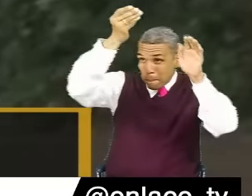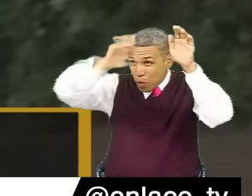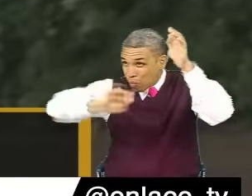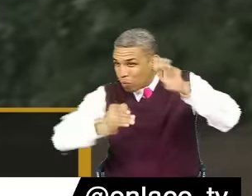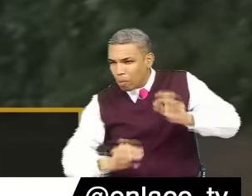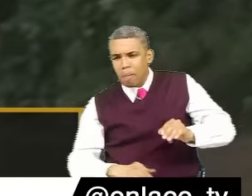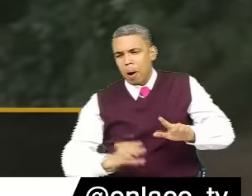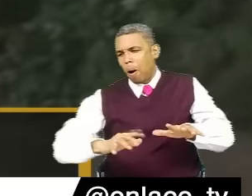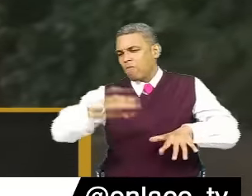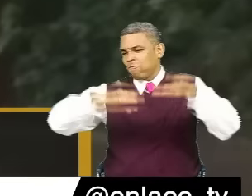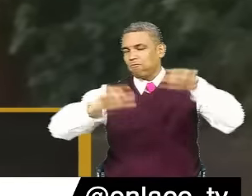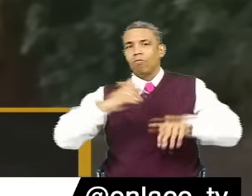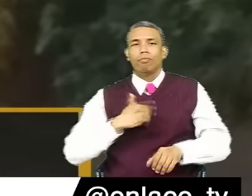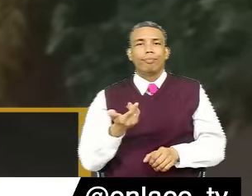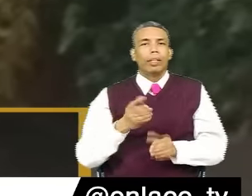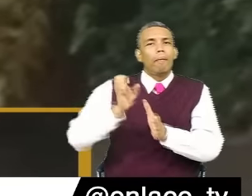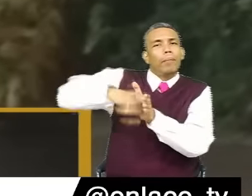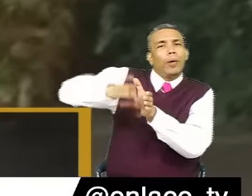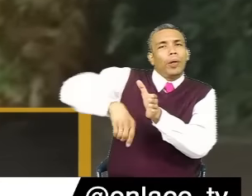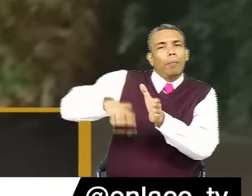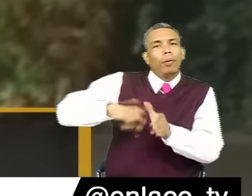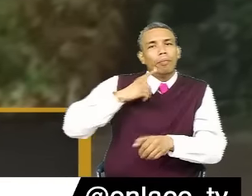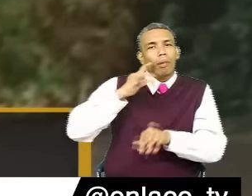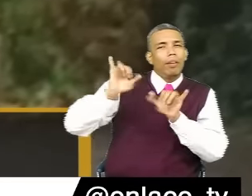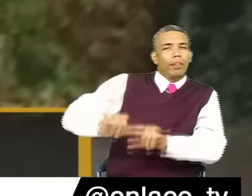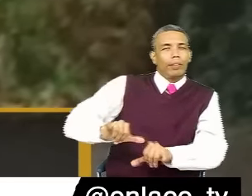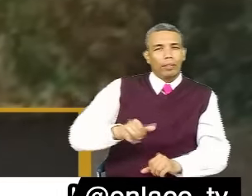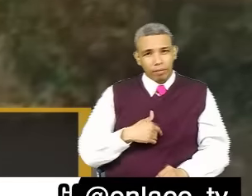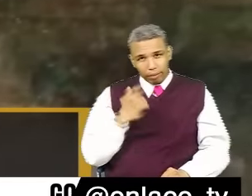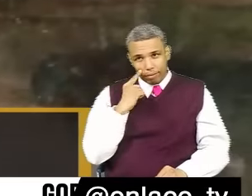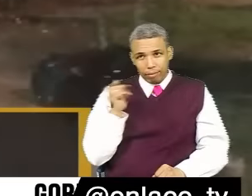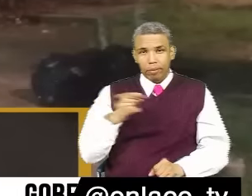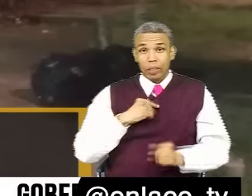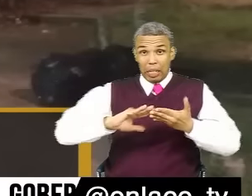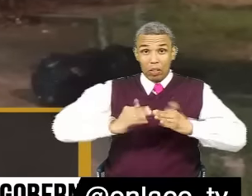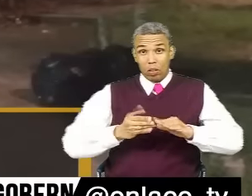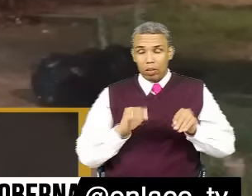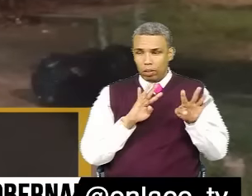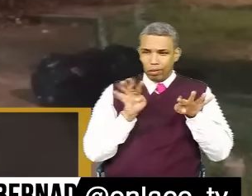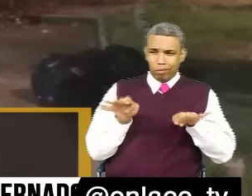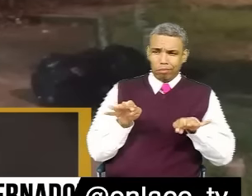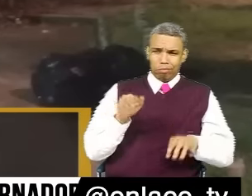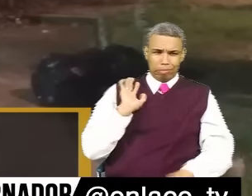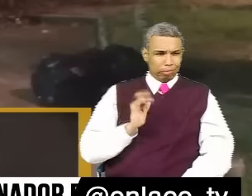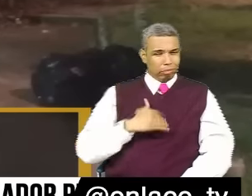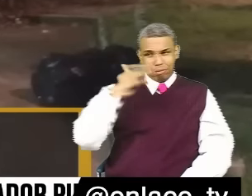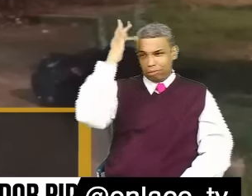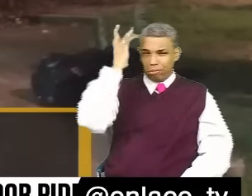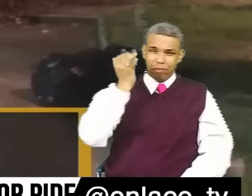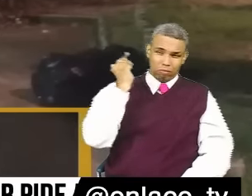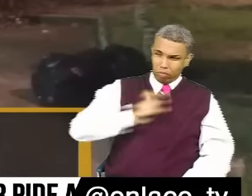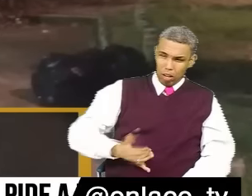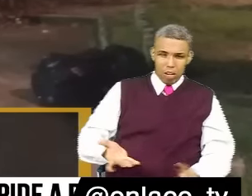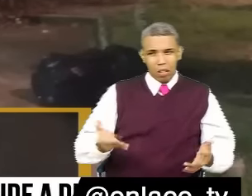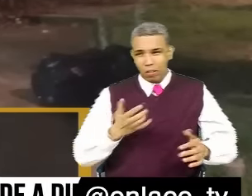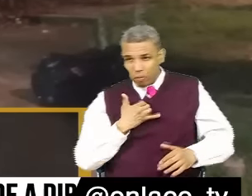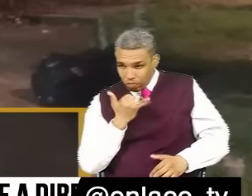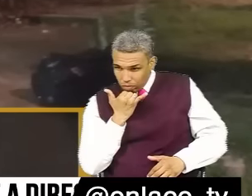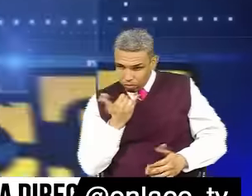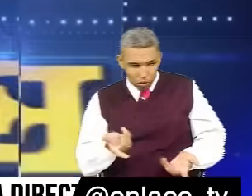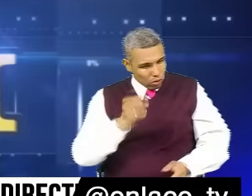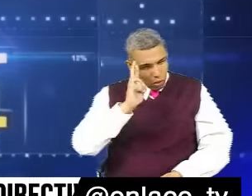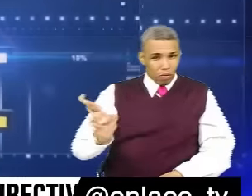a orillas de la polideportiva del barrio El Galán en la Comuna 2, se encuentran molestos por el mal aspecto que genera para su sector estos